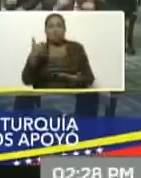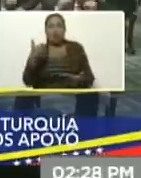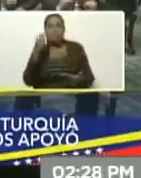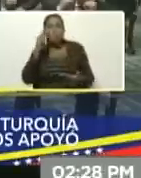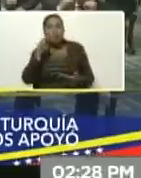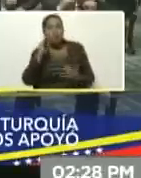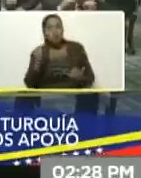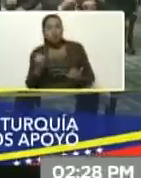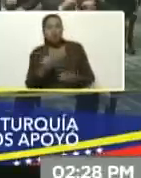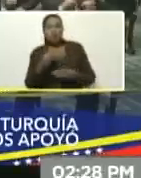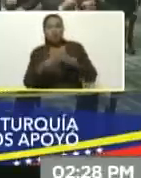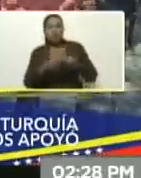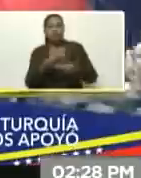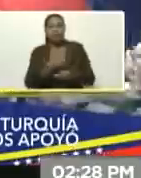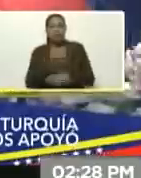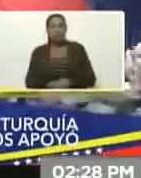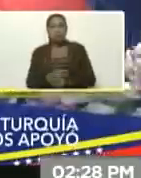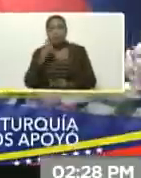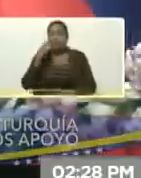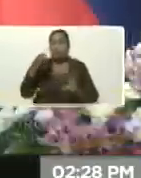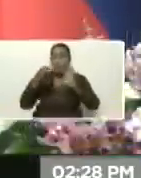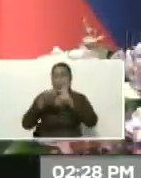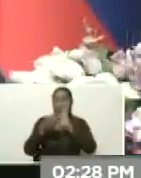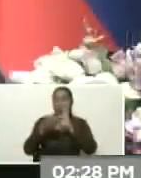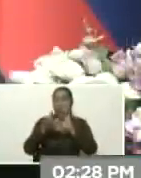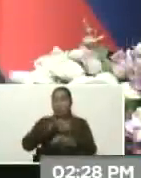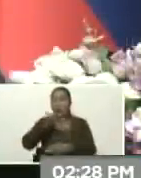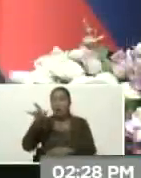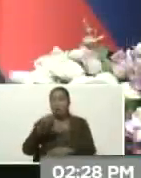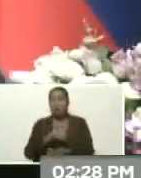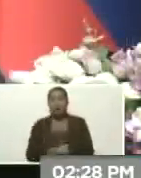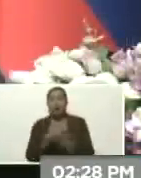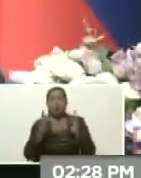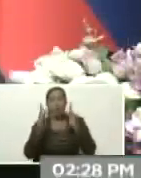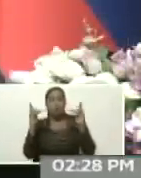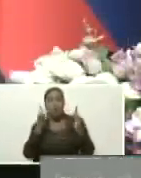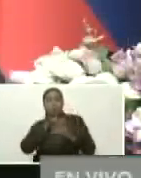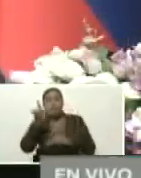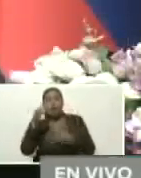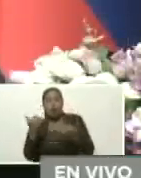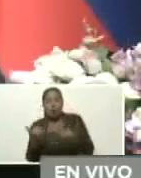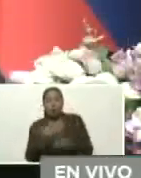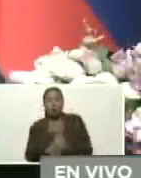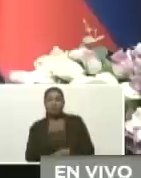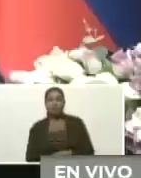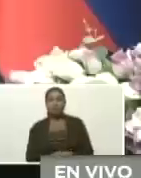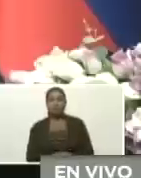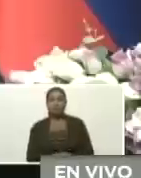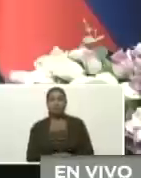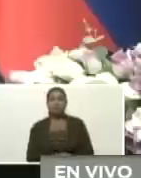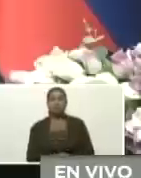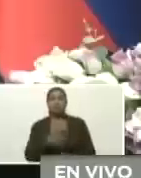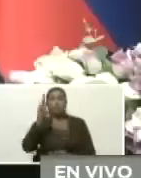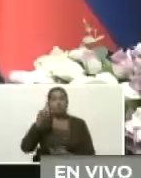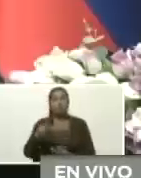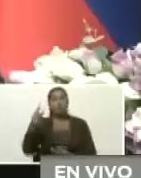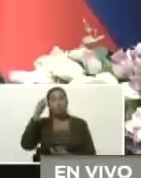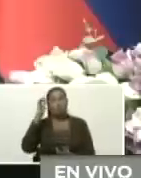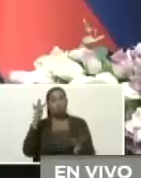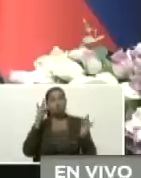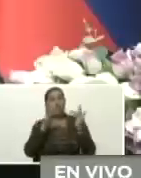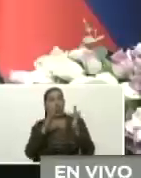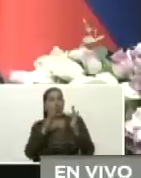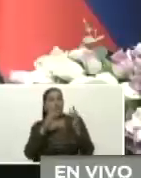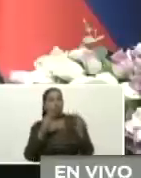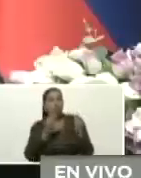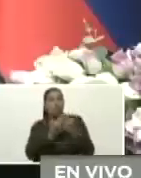Fíjense ustedes lo que ha ocurrido, bueno, la interconexión aérea, hay un puente aéreo. Todos los días se conecta Estambul